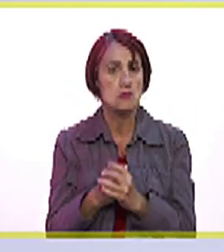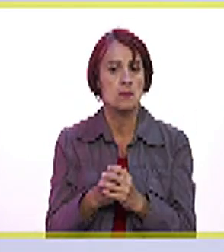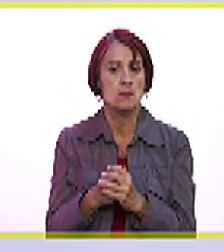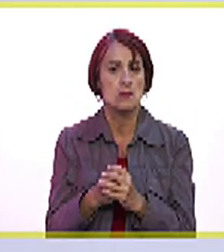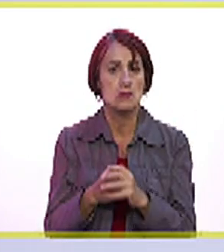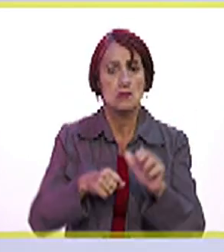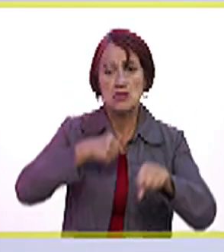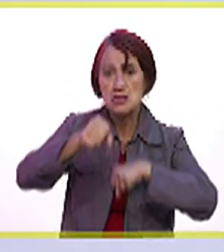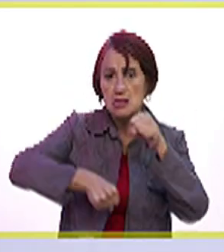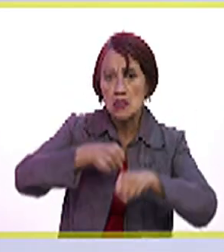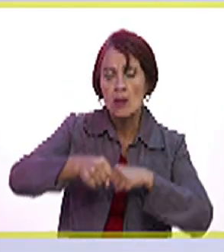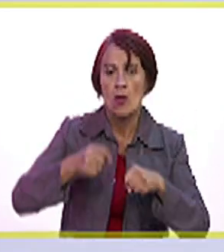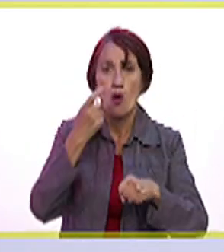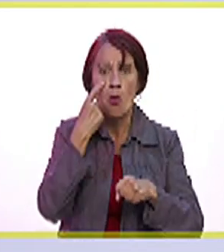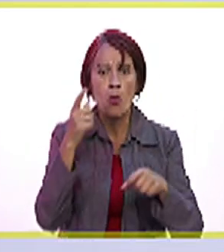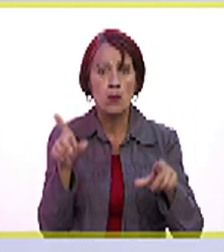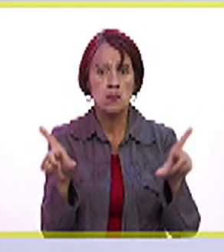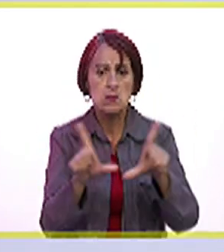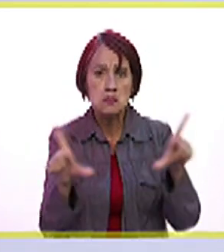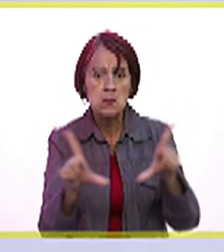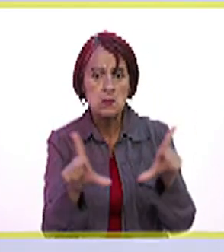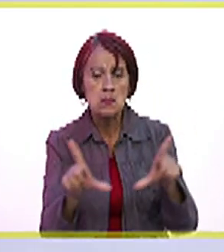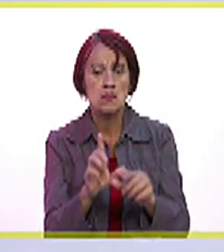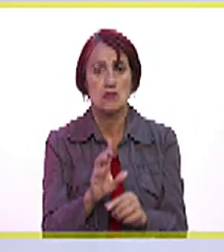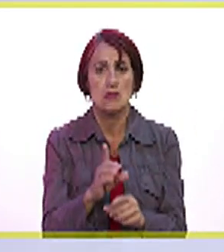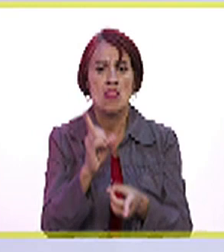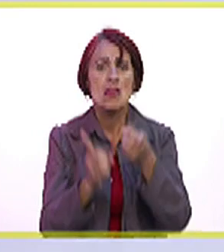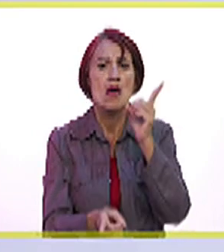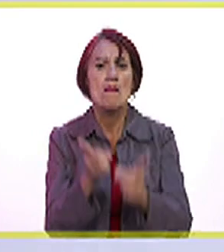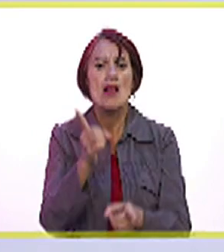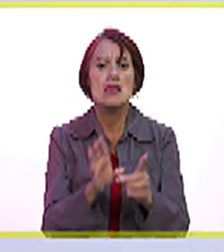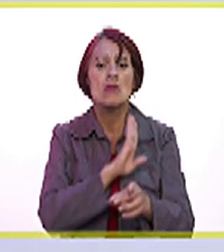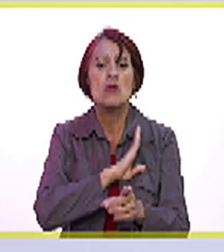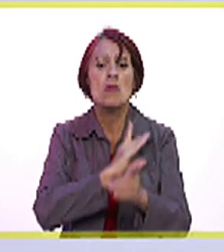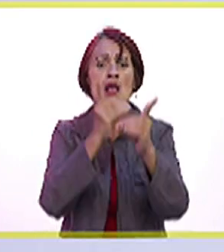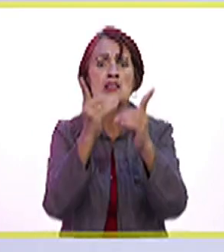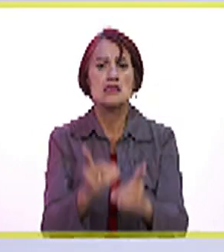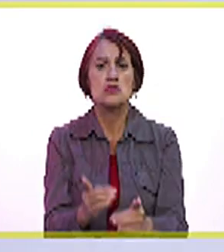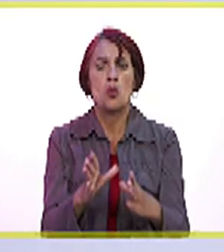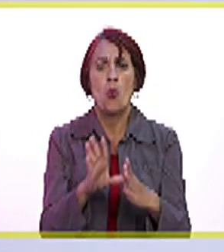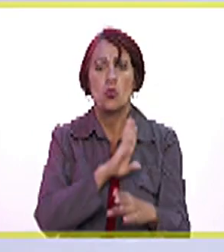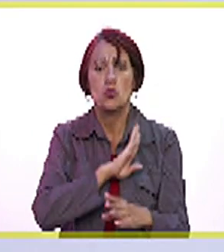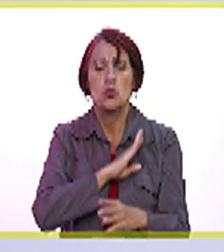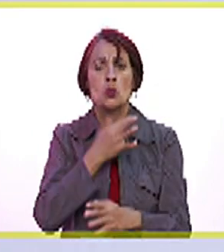bicicleta, baila, según la actividad de su preferencia.